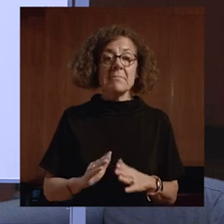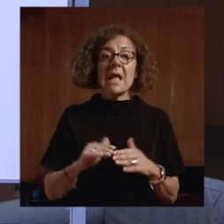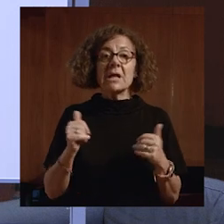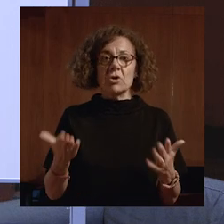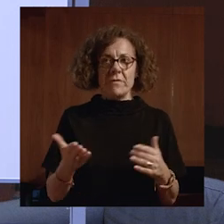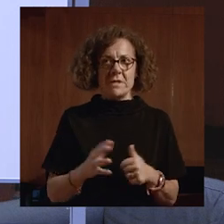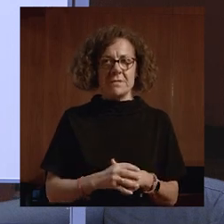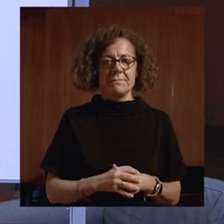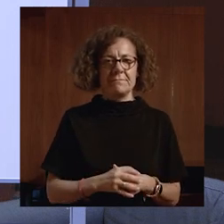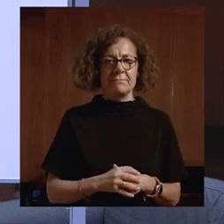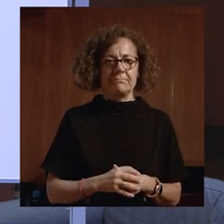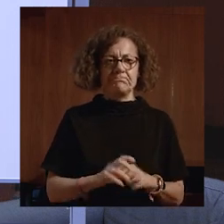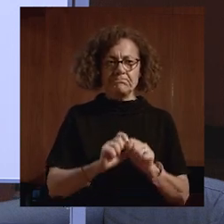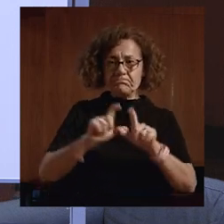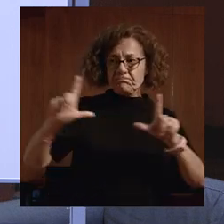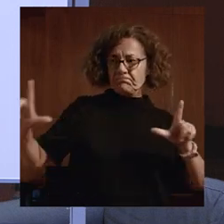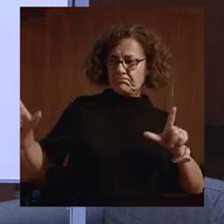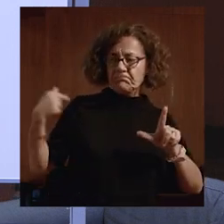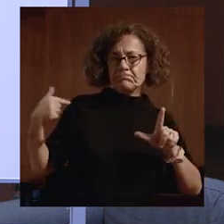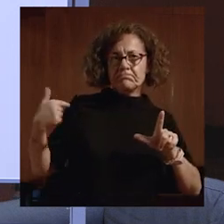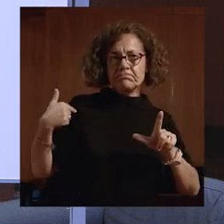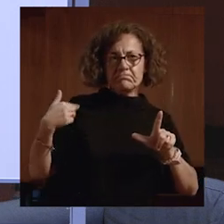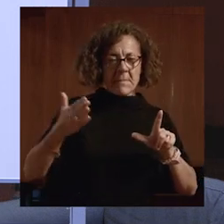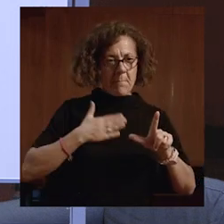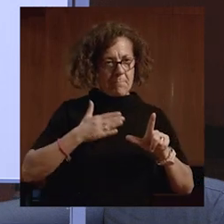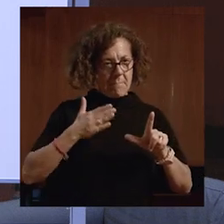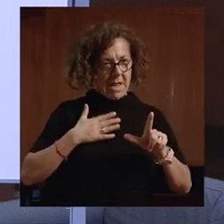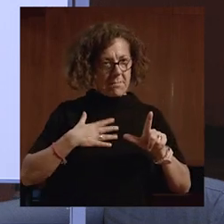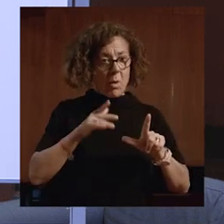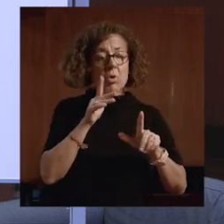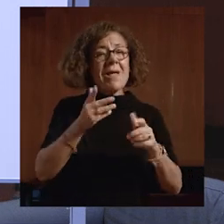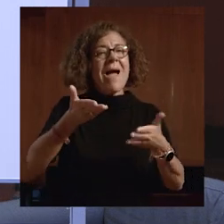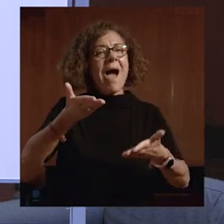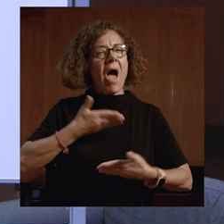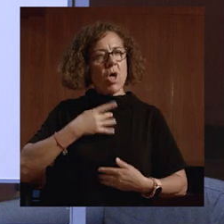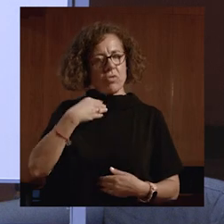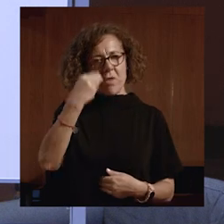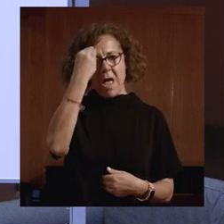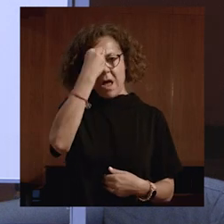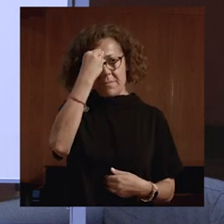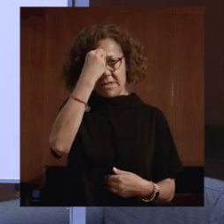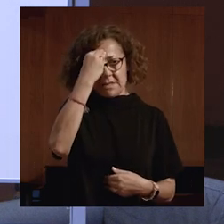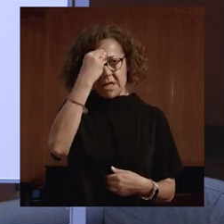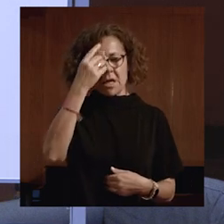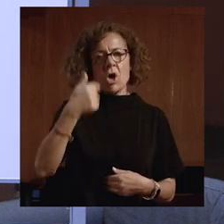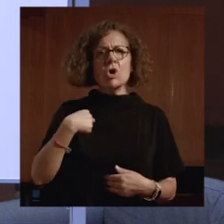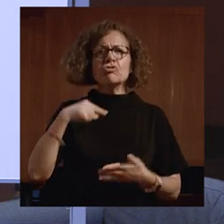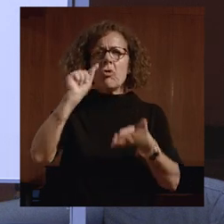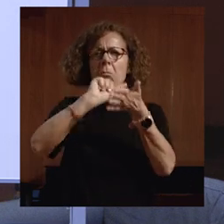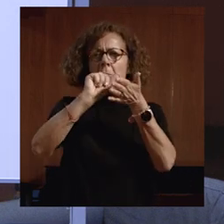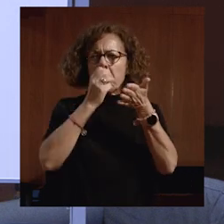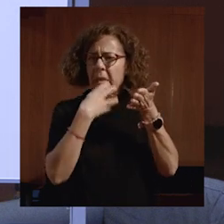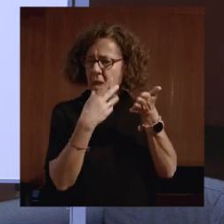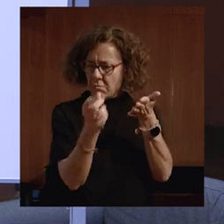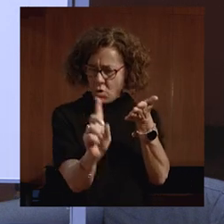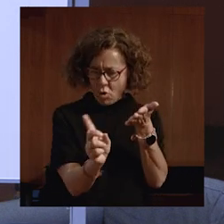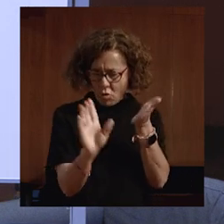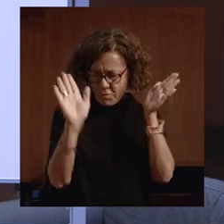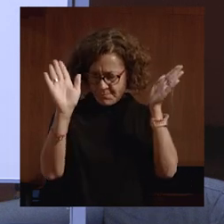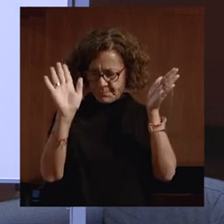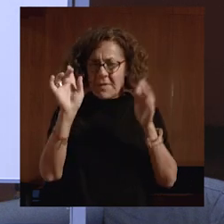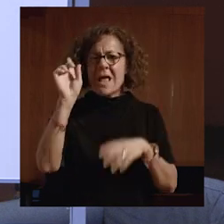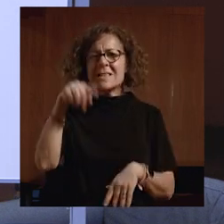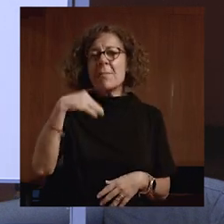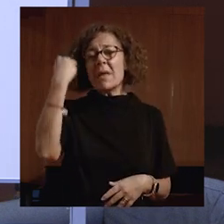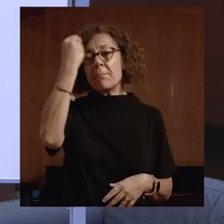Entonces, la pizarra esta la tengo aquí por mí, porque me ayuda a pensar, ¿vale? Pero yo ni tengo buena letra ni nada. También creo que es